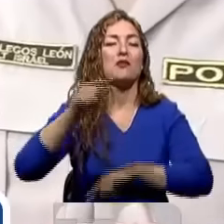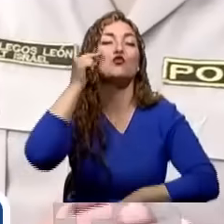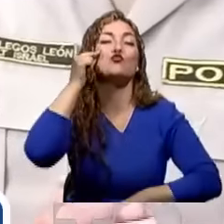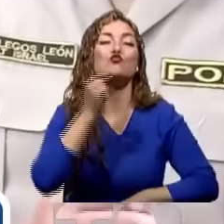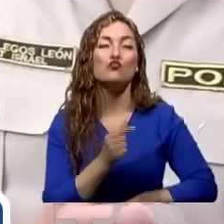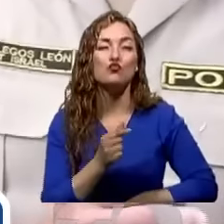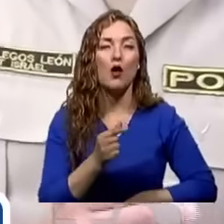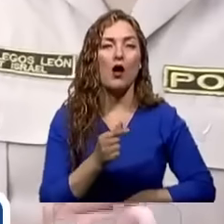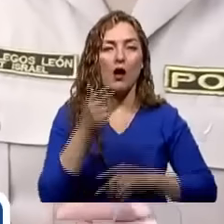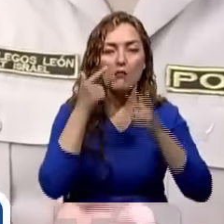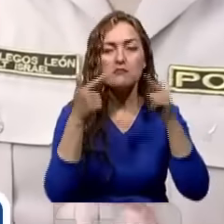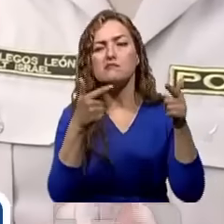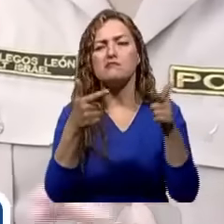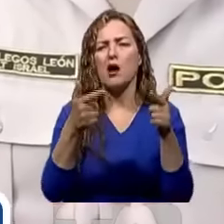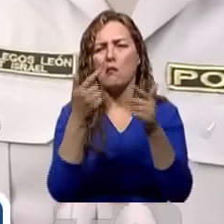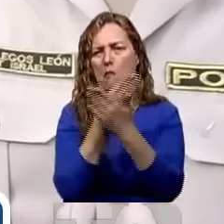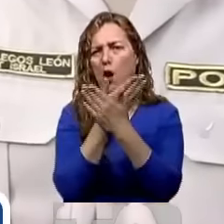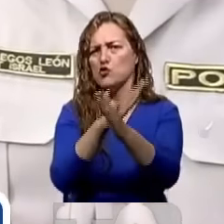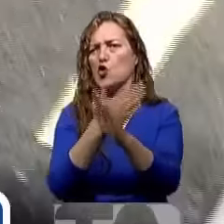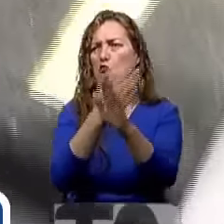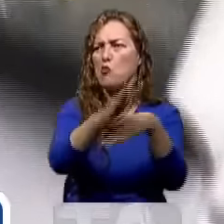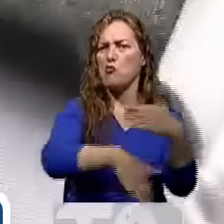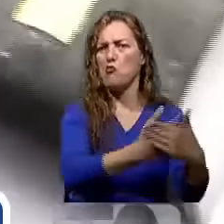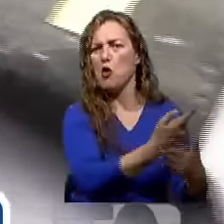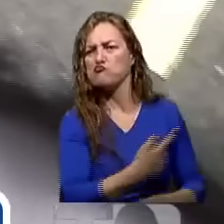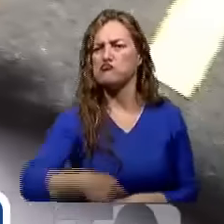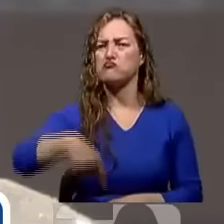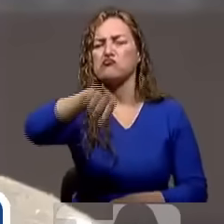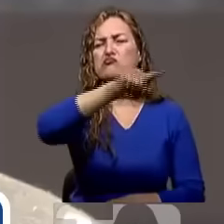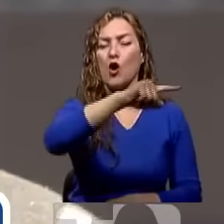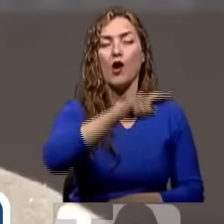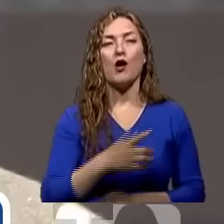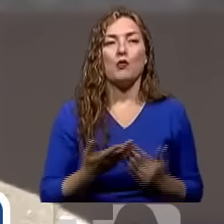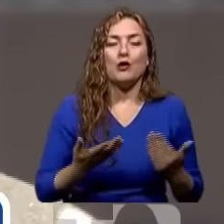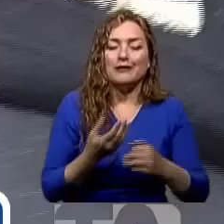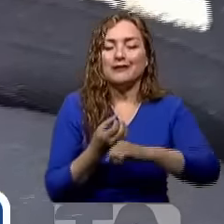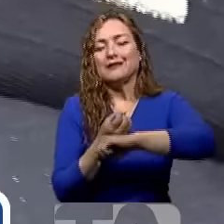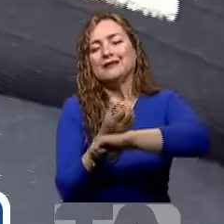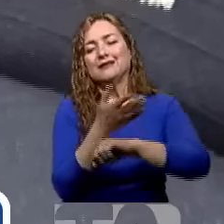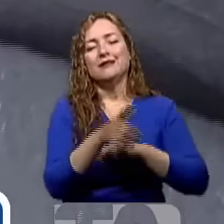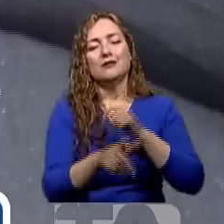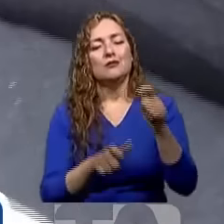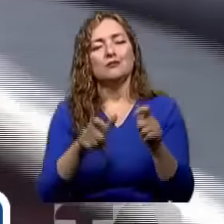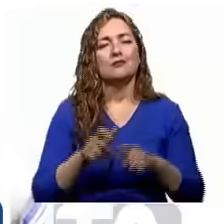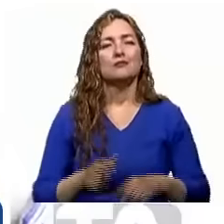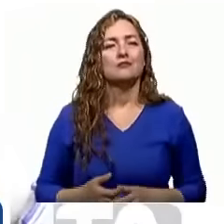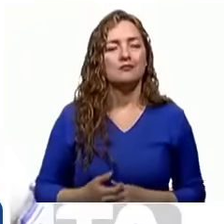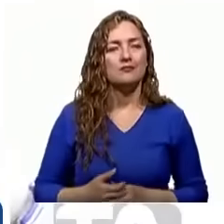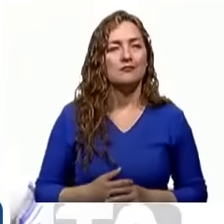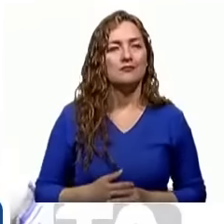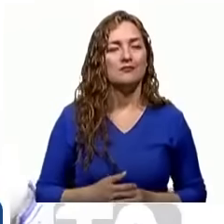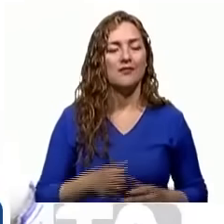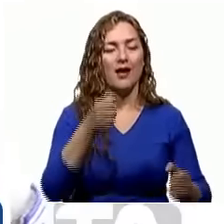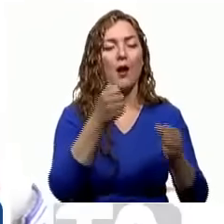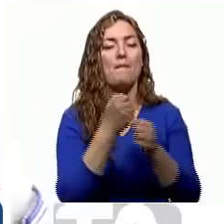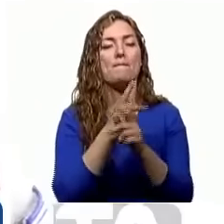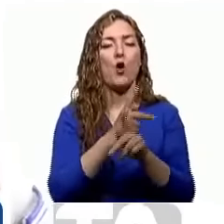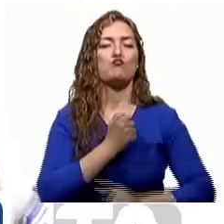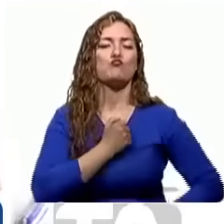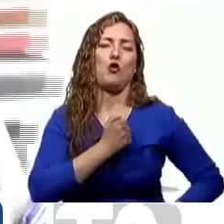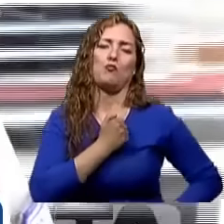que se realizan patrullajes preventivos en el sector. Sin embargo, hacen recomendaciones a la ciudadanía. La autoprotección de